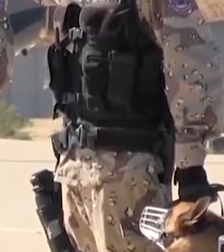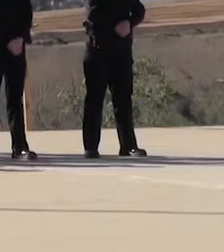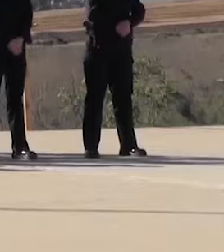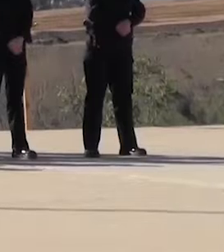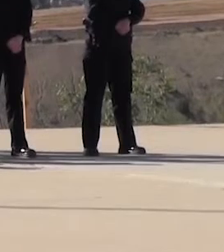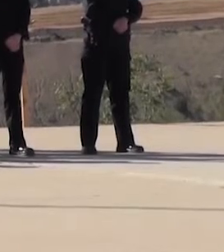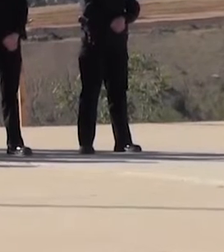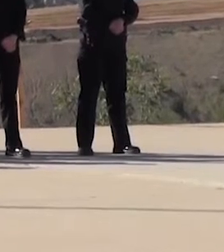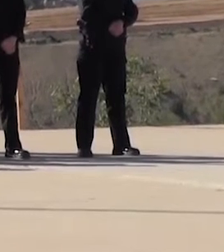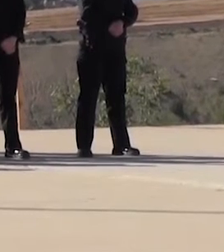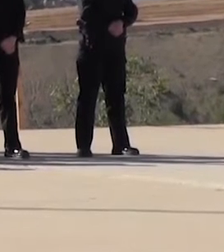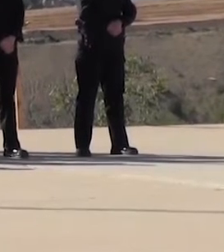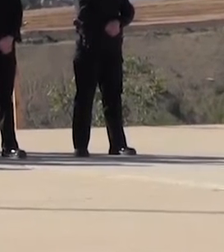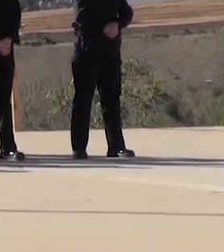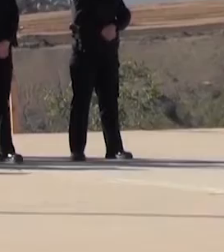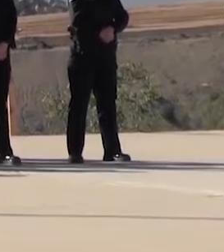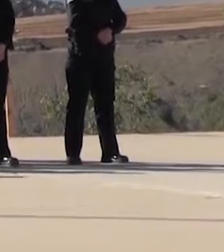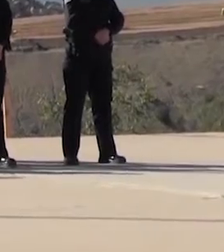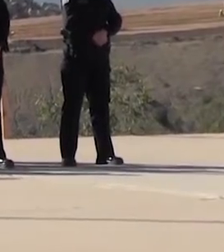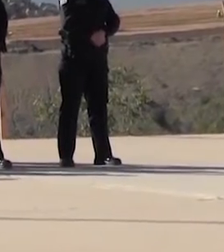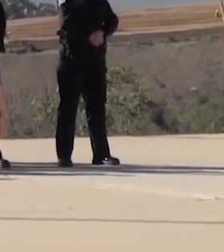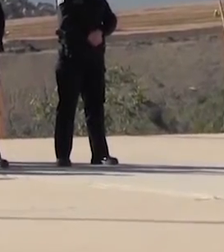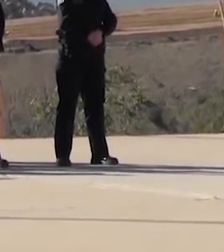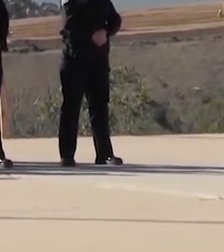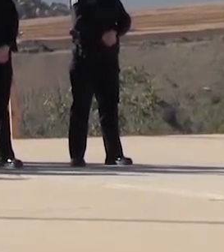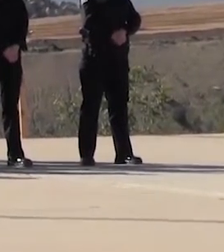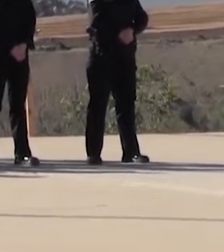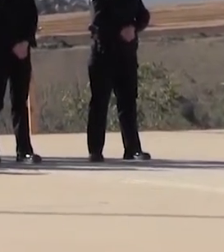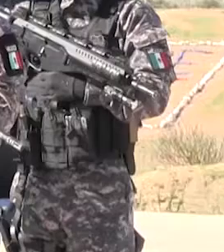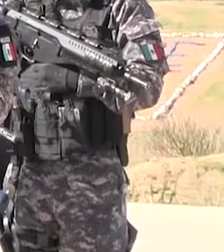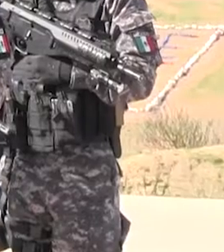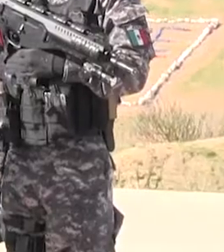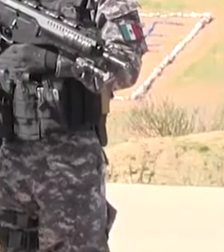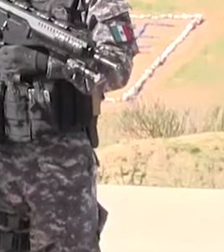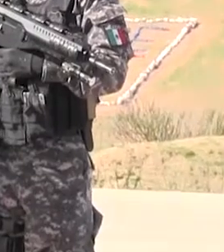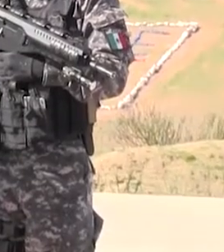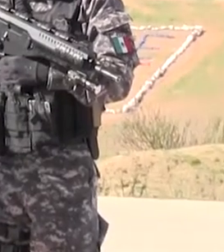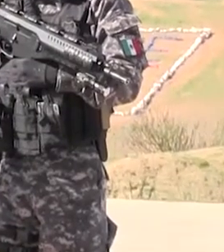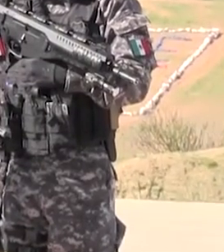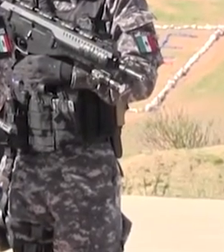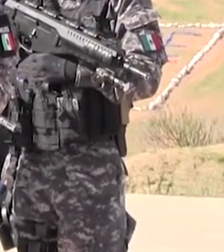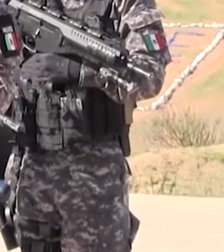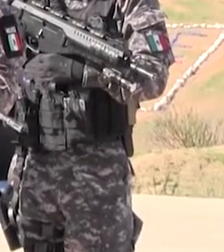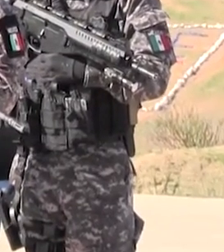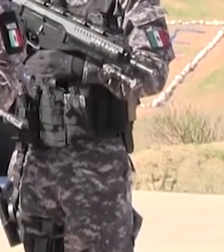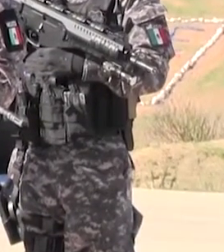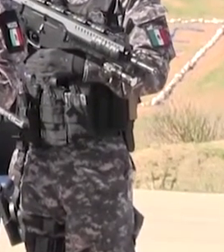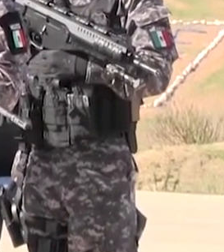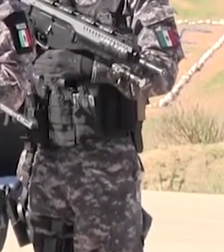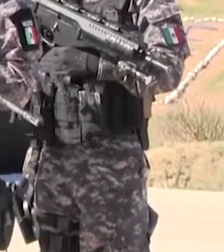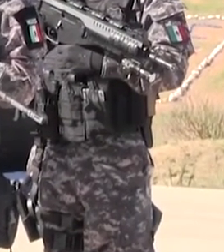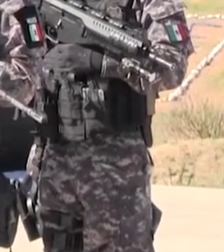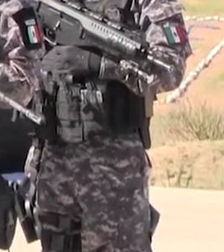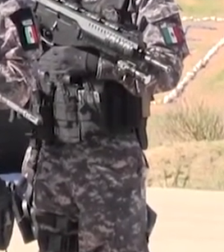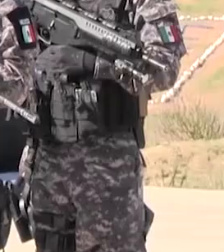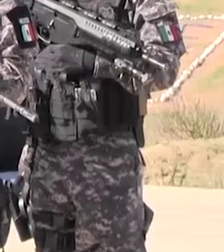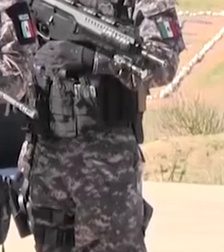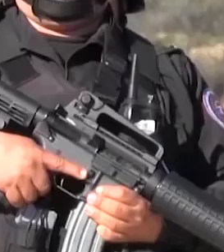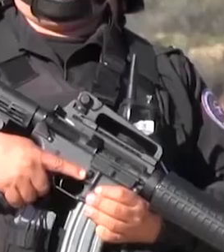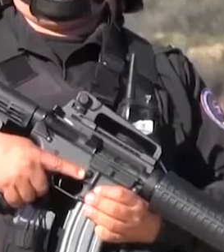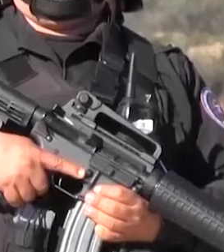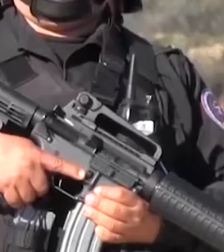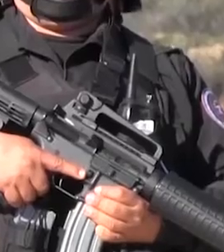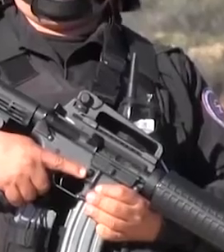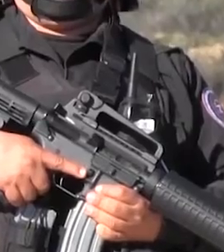este sábado el presidente de la República Mexicana Andrés Manuel López Obrador visito la ciudad de Tijuana donde llevó a cabo la mañanera